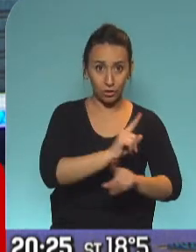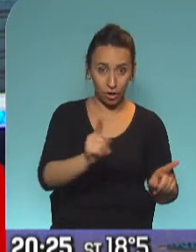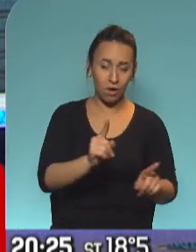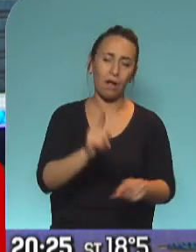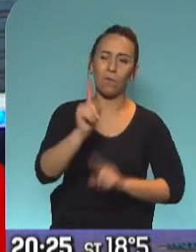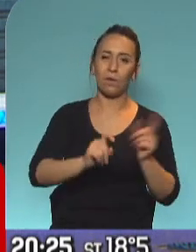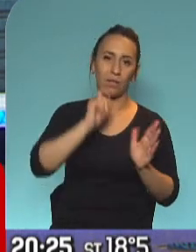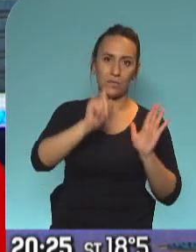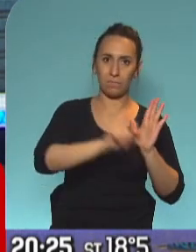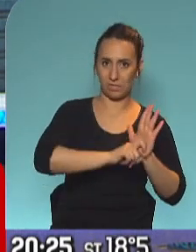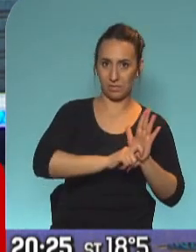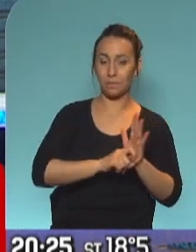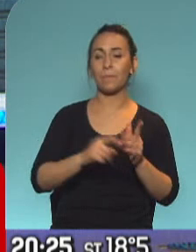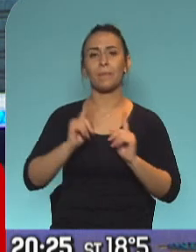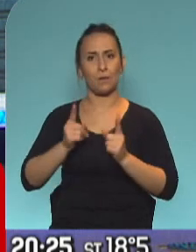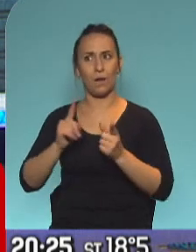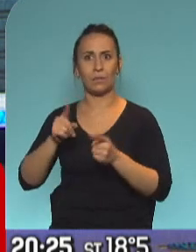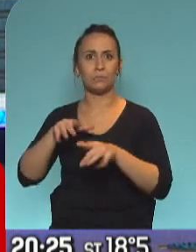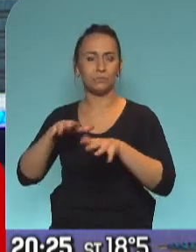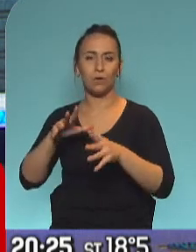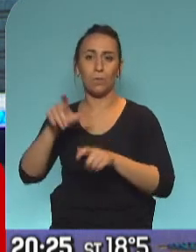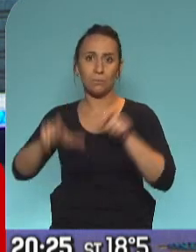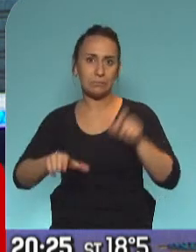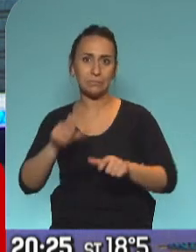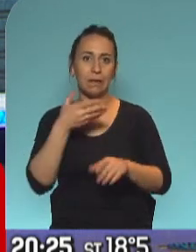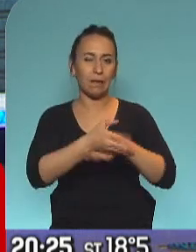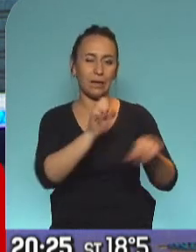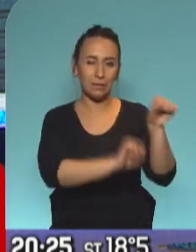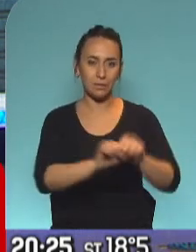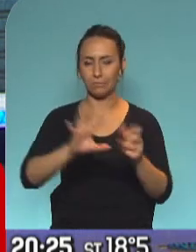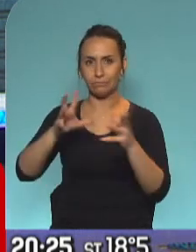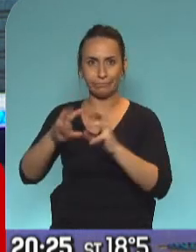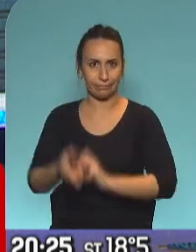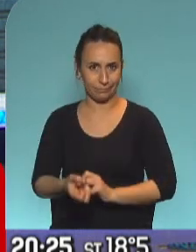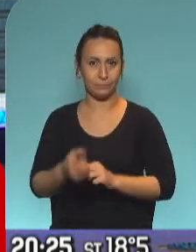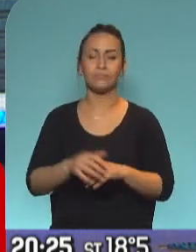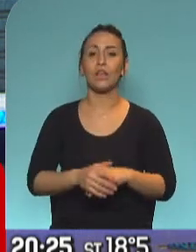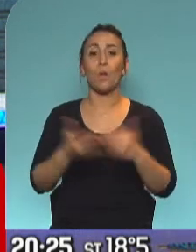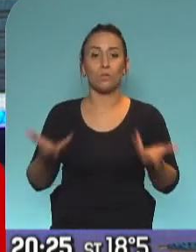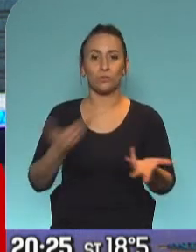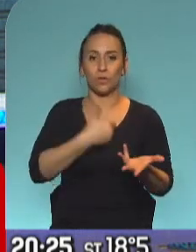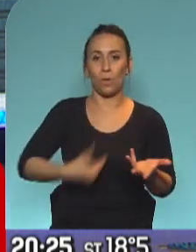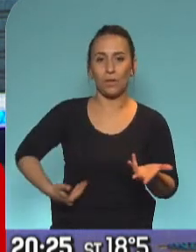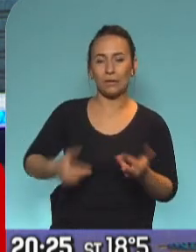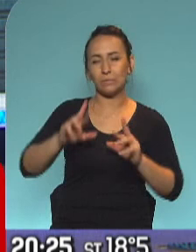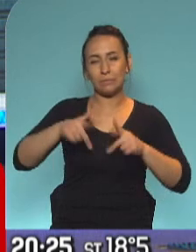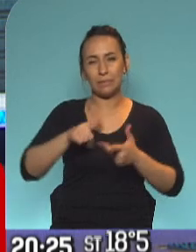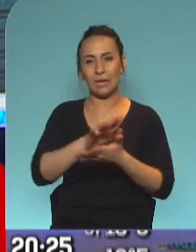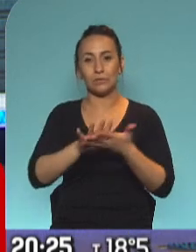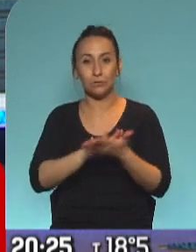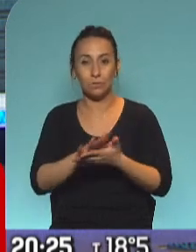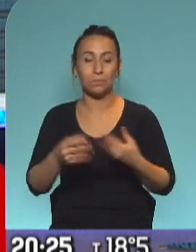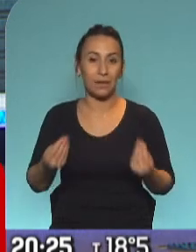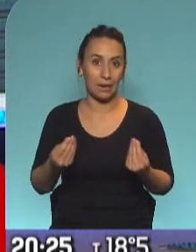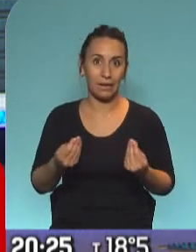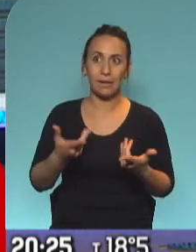también por supuesto que se implementaron medidas por parte del gobierno como para morigerar esta situación para que no sea tan